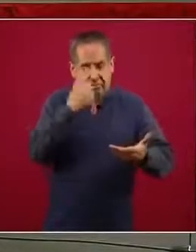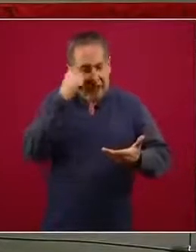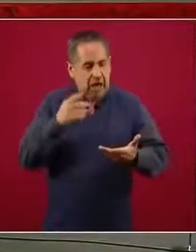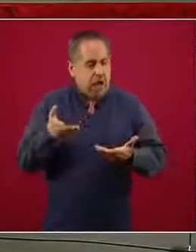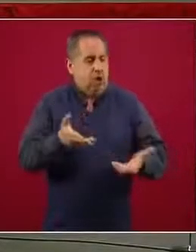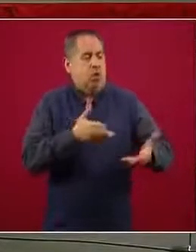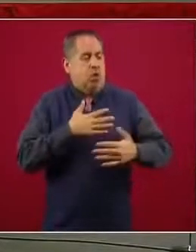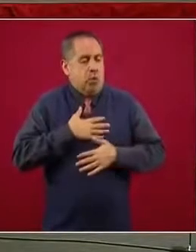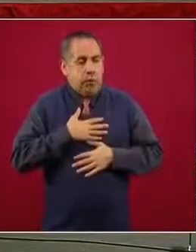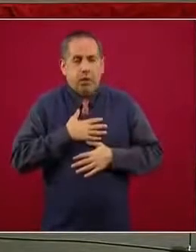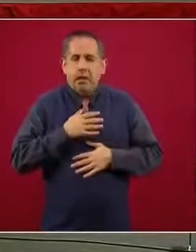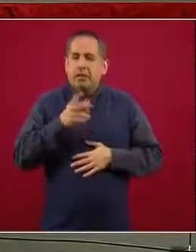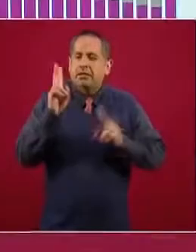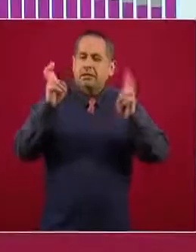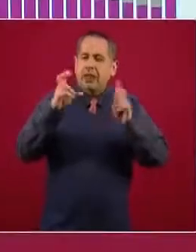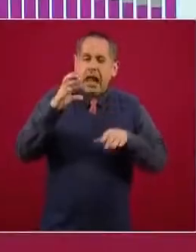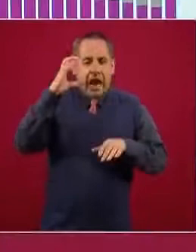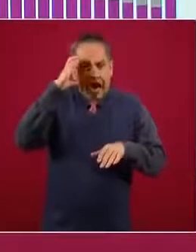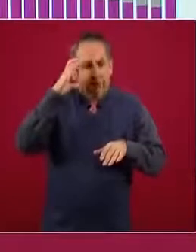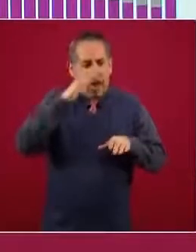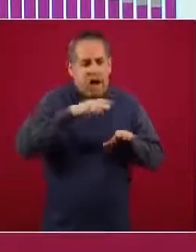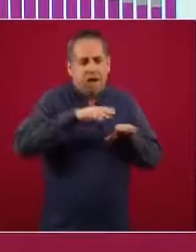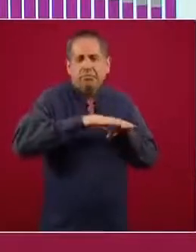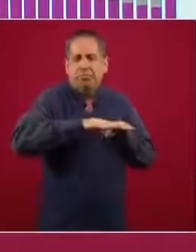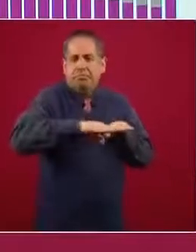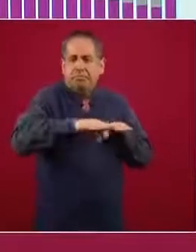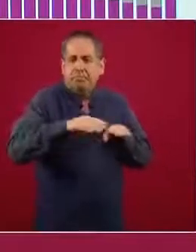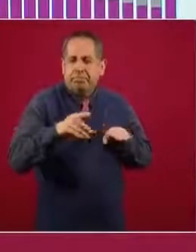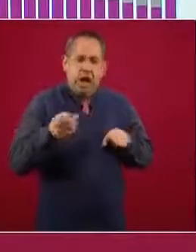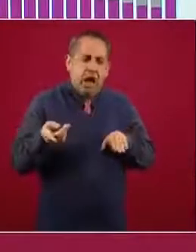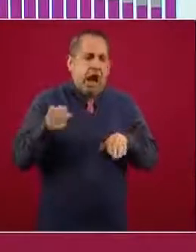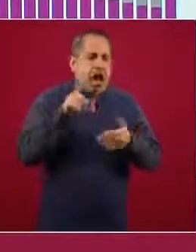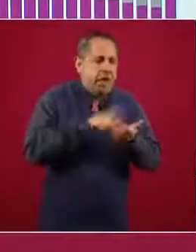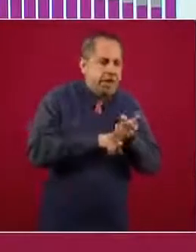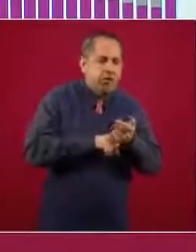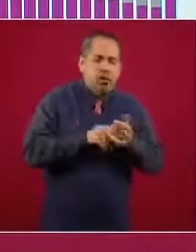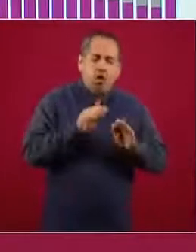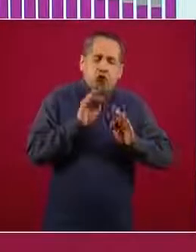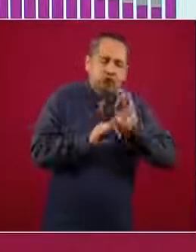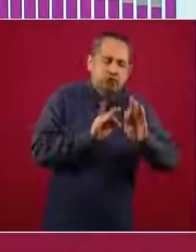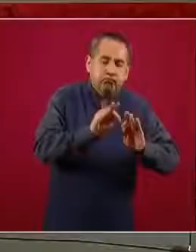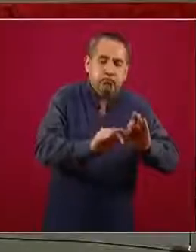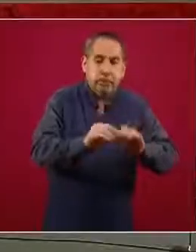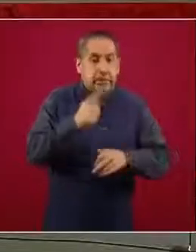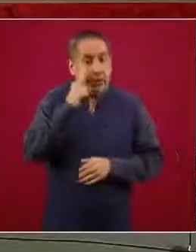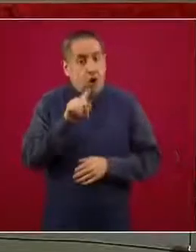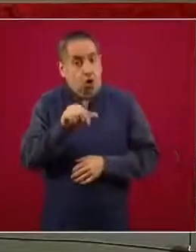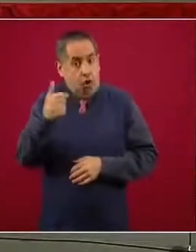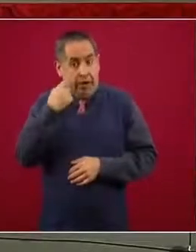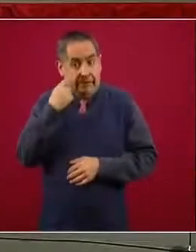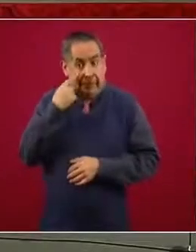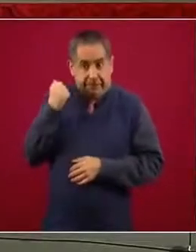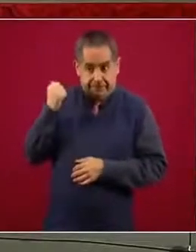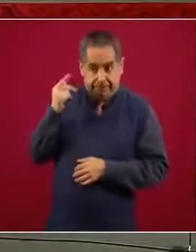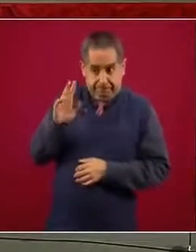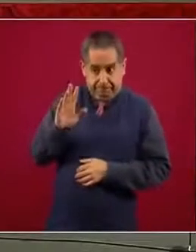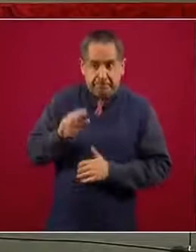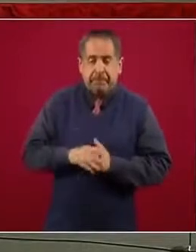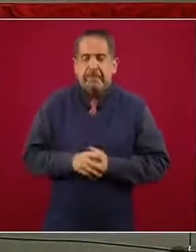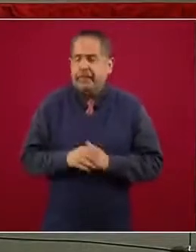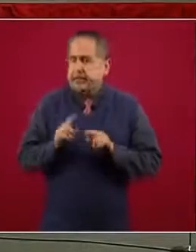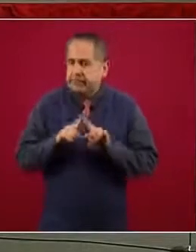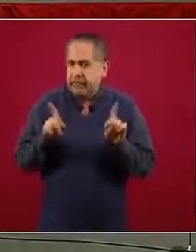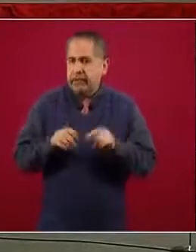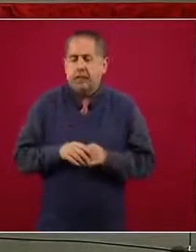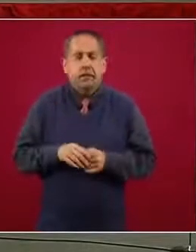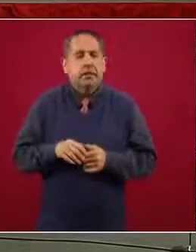enfocados a las camas generales, que es la problemática que estamos observando. Porque si vemos la siguiente diapositiva, vamos a ver